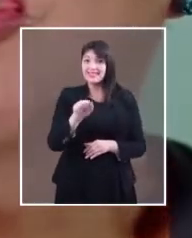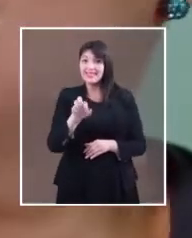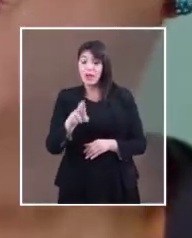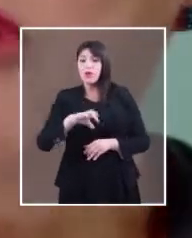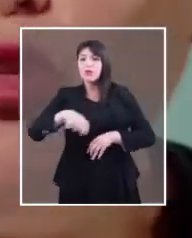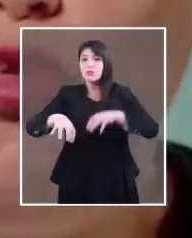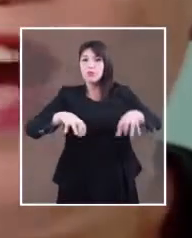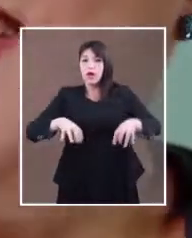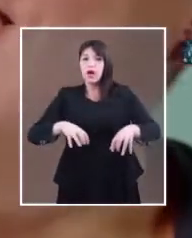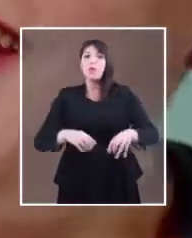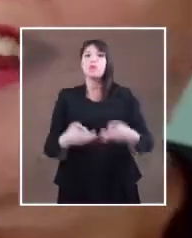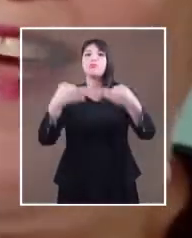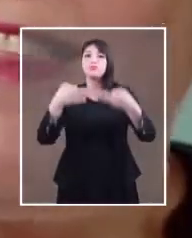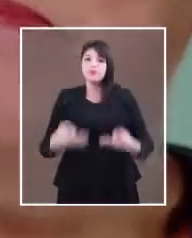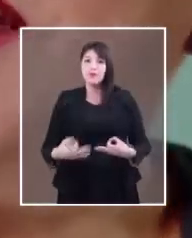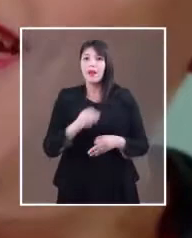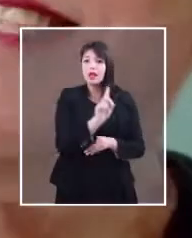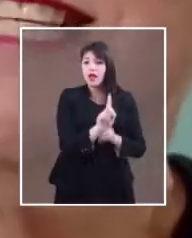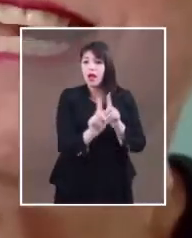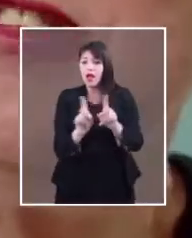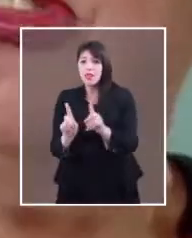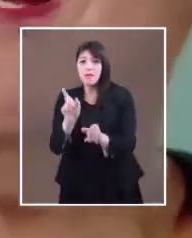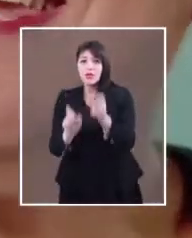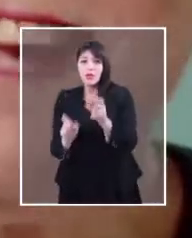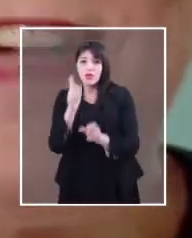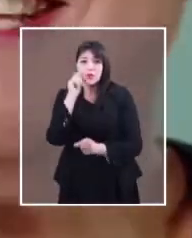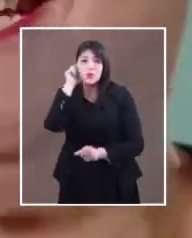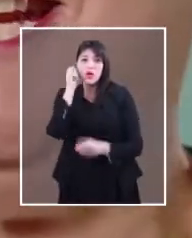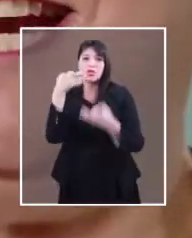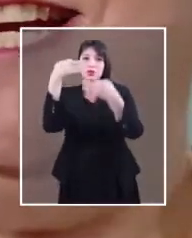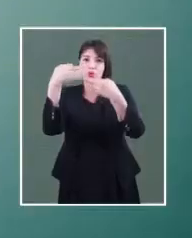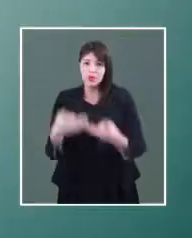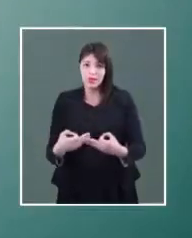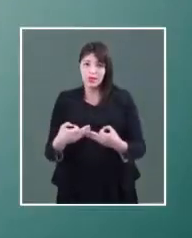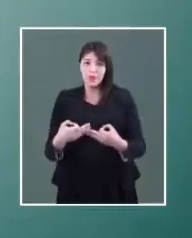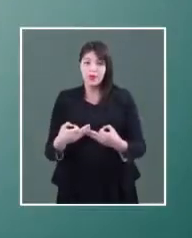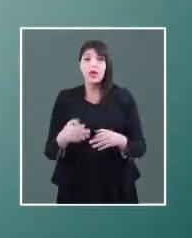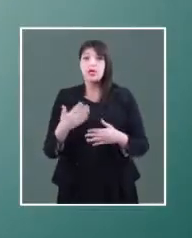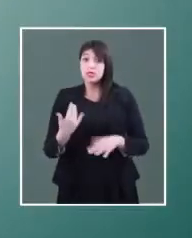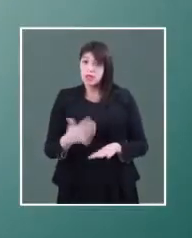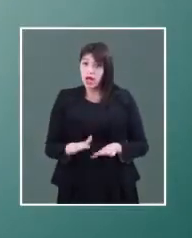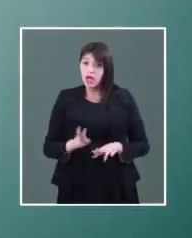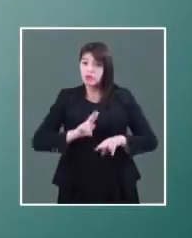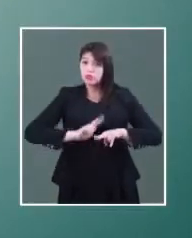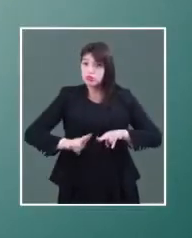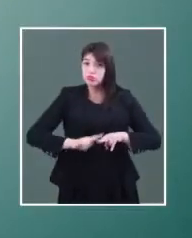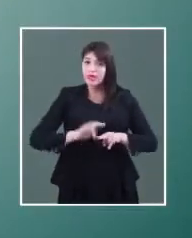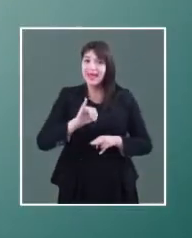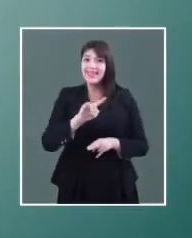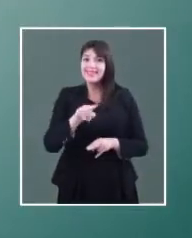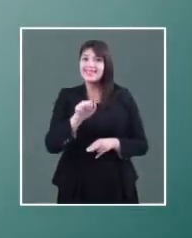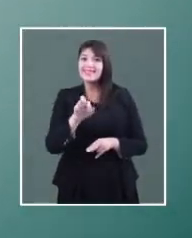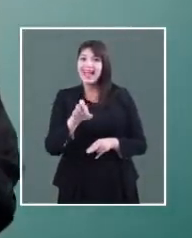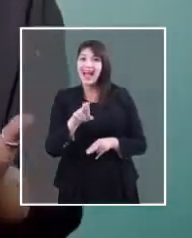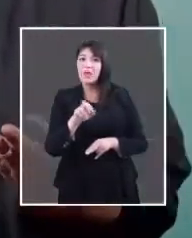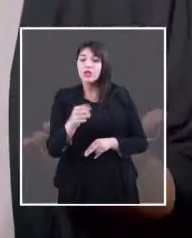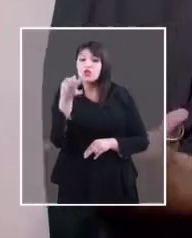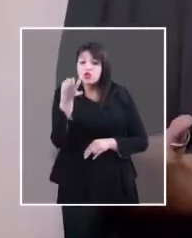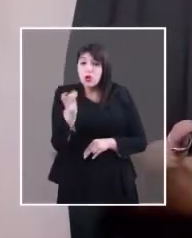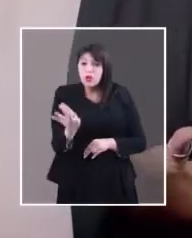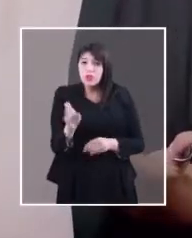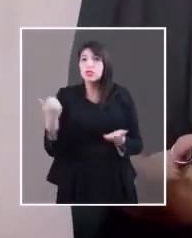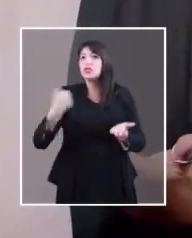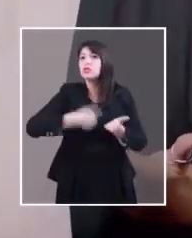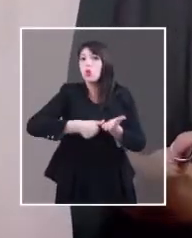asegurar una atención oportuna y de calidad para cada chileno y cada chilena. Resuelto ese piso, las ISAPRES actuarán solo como